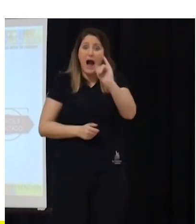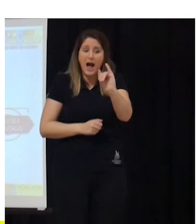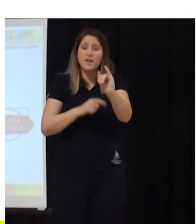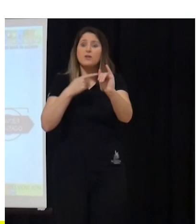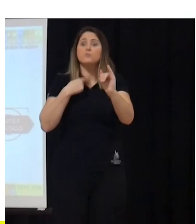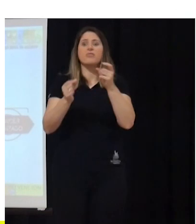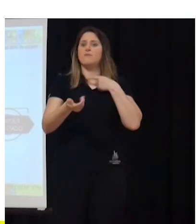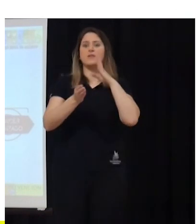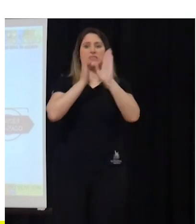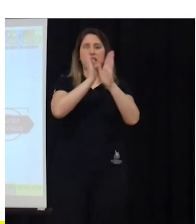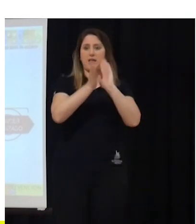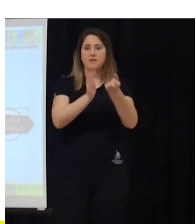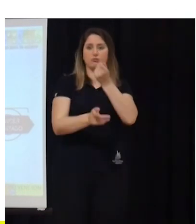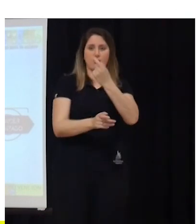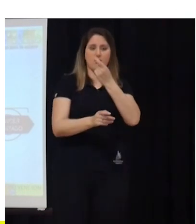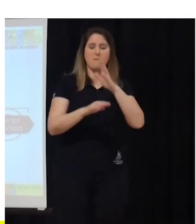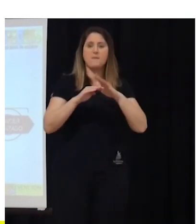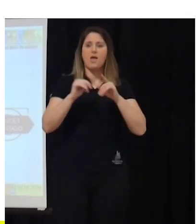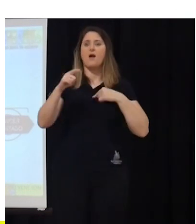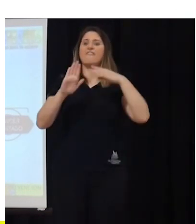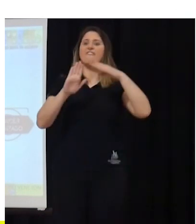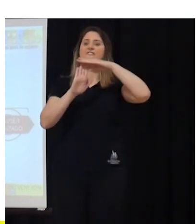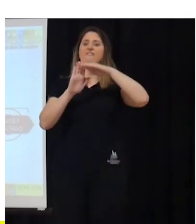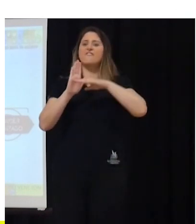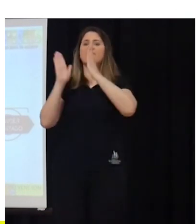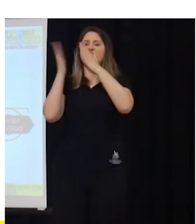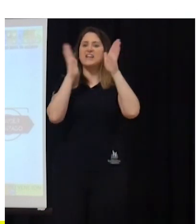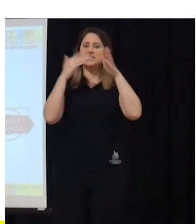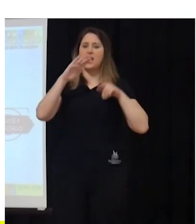la aparición de un cáncer en fase avanzada.